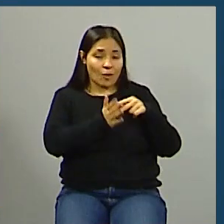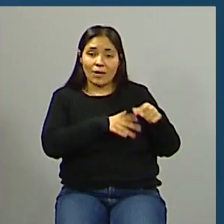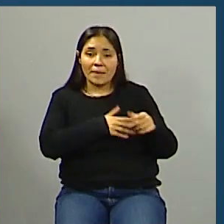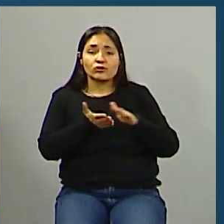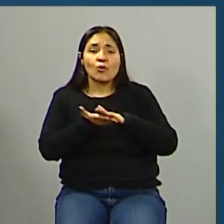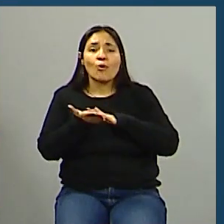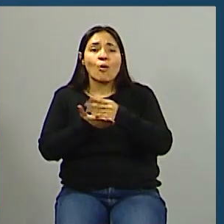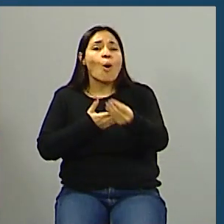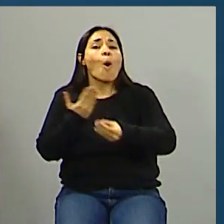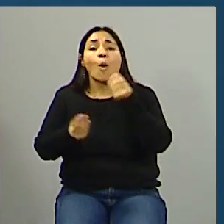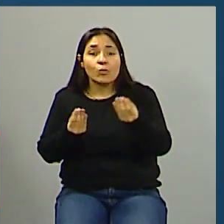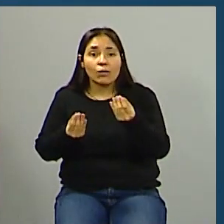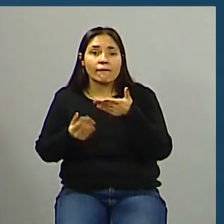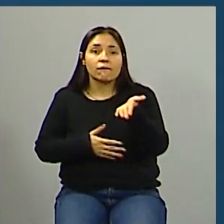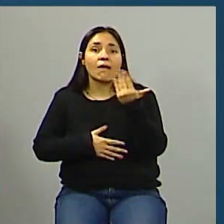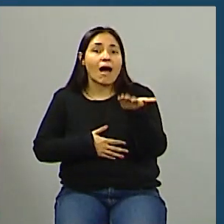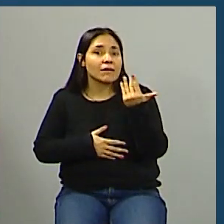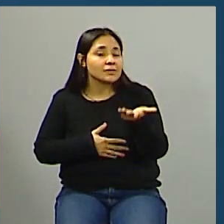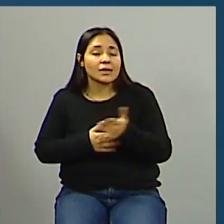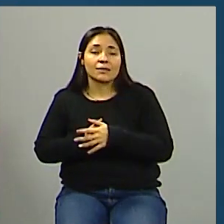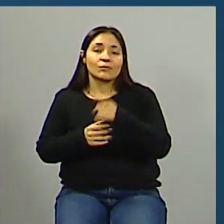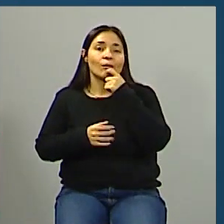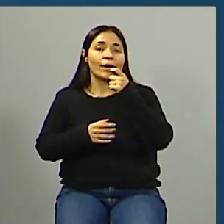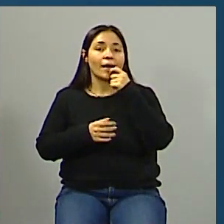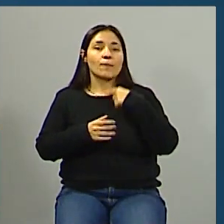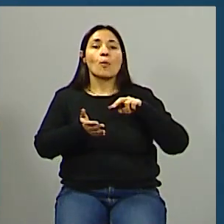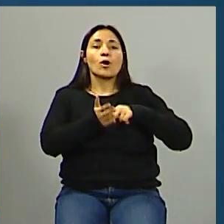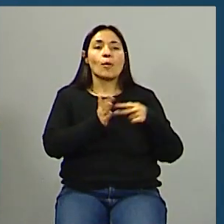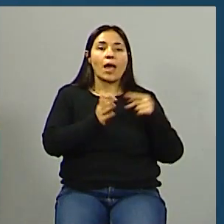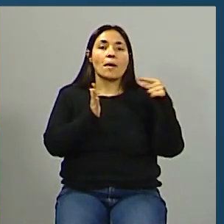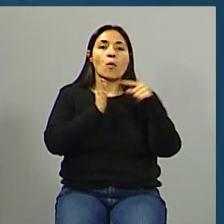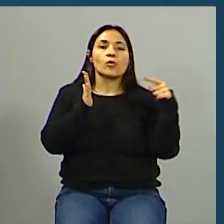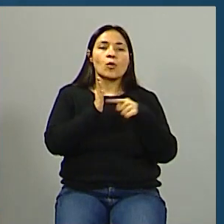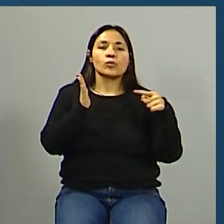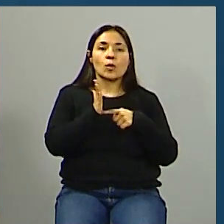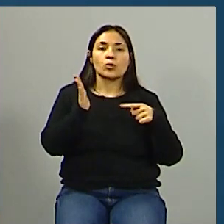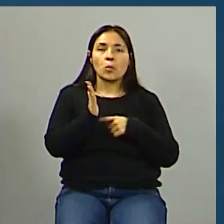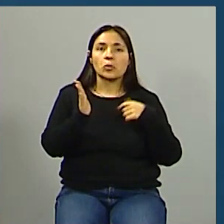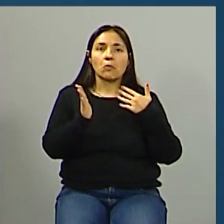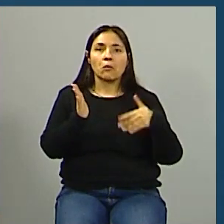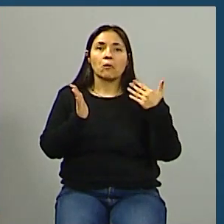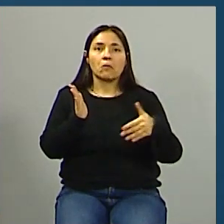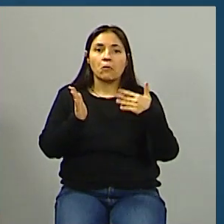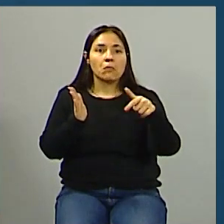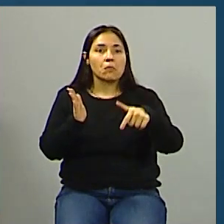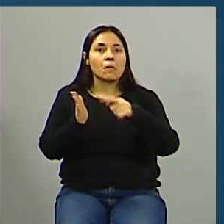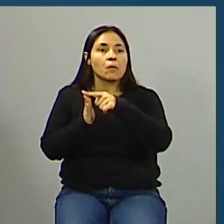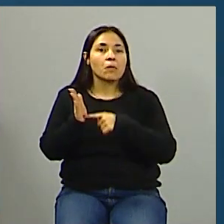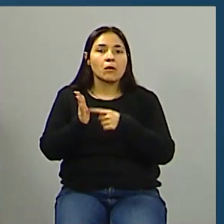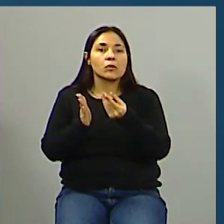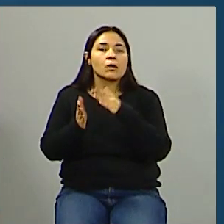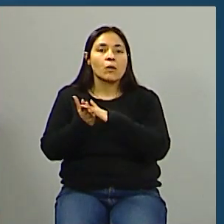Claro, sería, basta de diagnósticos, empezar con los hechos a tratar de solucionar los inconvenientes que siguen siendo los mismos a pesar de los años y los